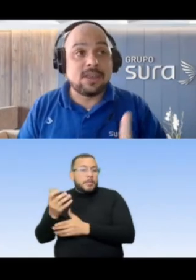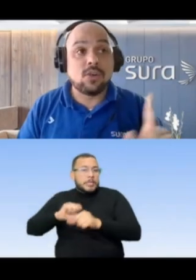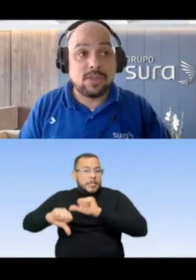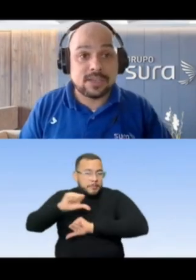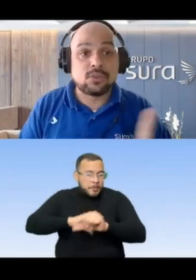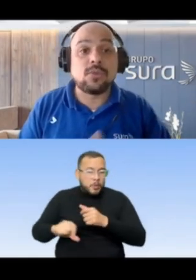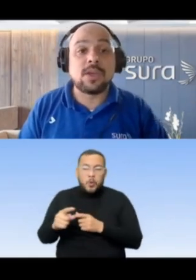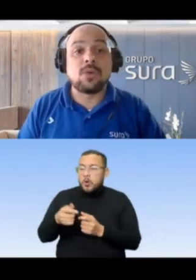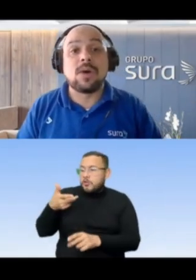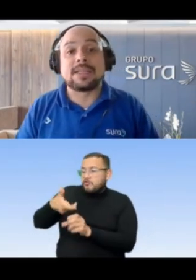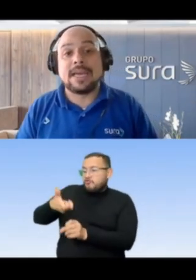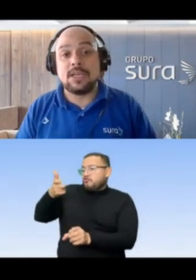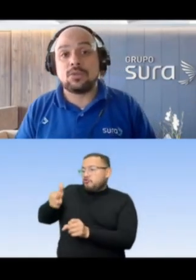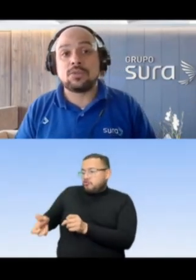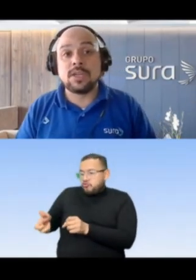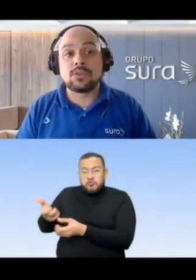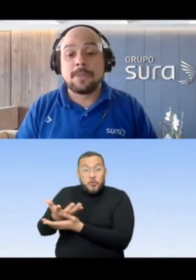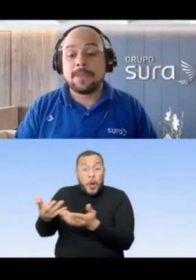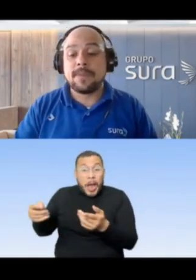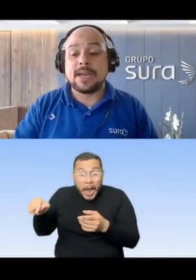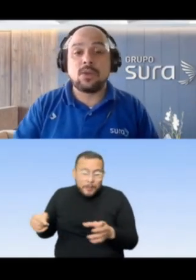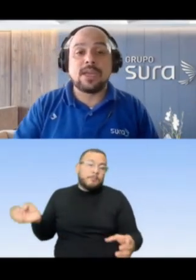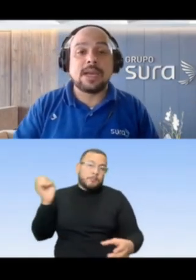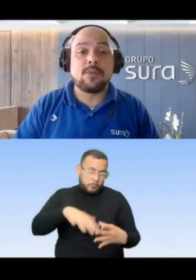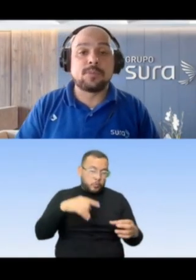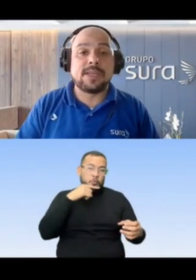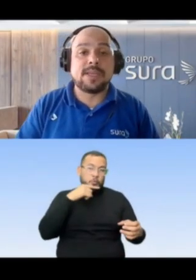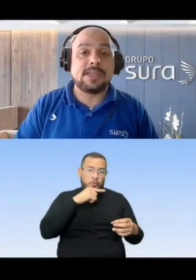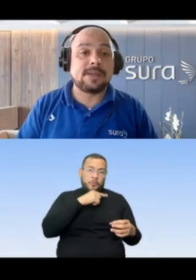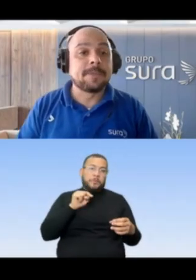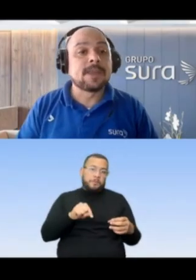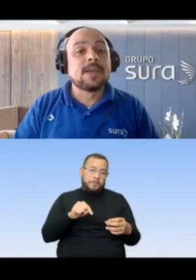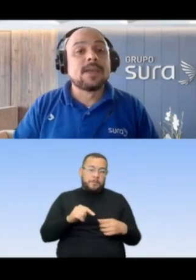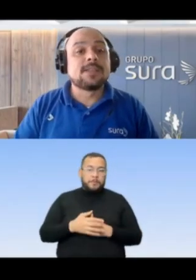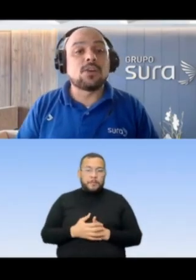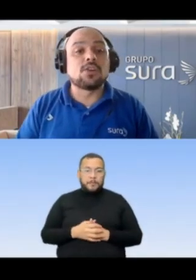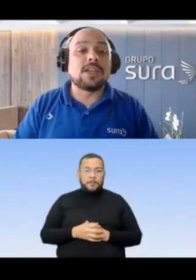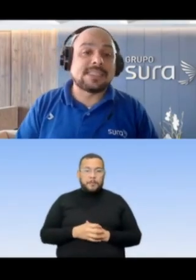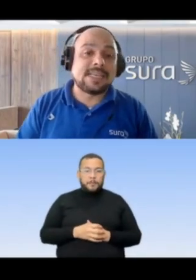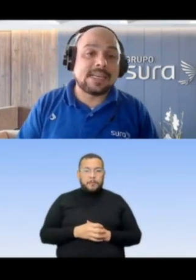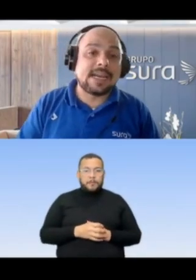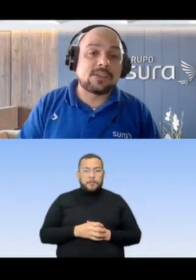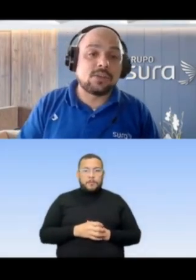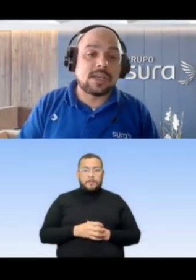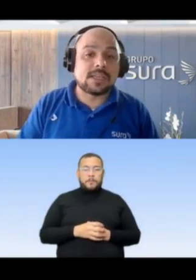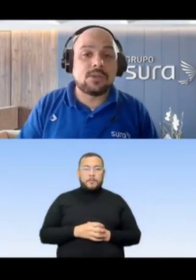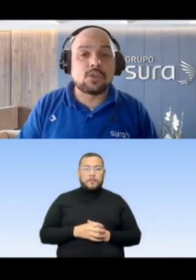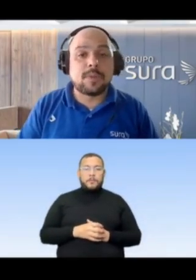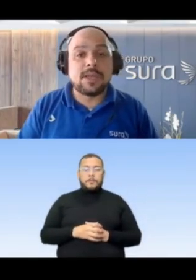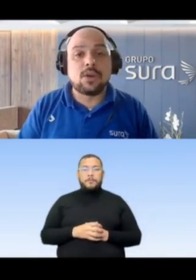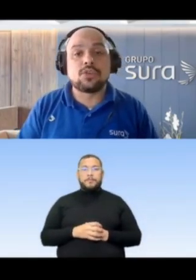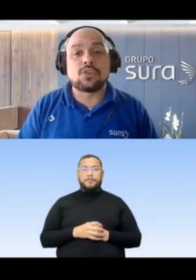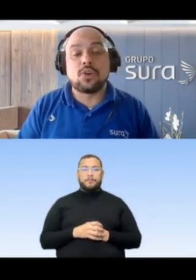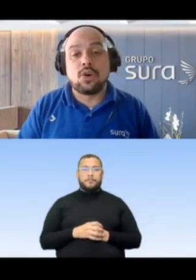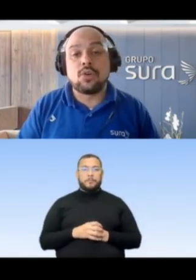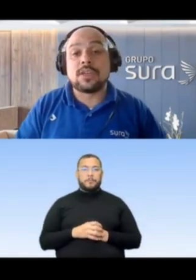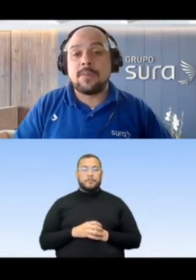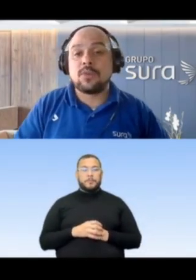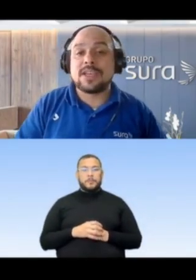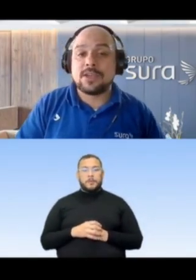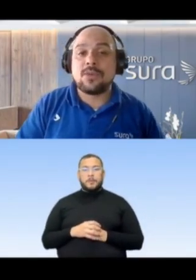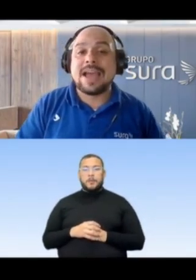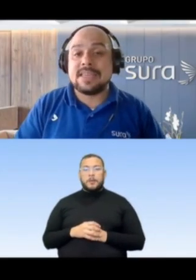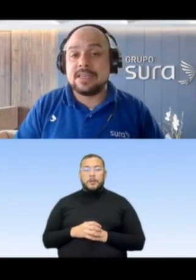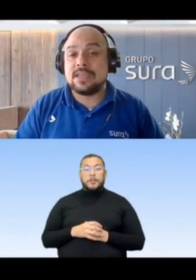químicos en donde estuvieron guardaditos. ¿Listo? Para que lo tengamos presente. Chicos, la segregación de residuos peligrosos,